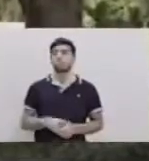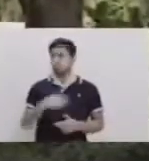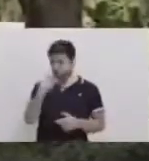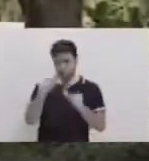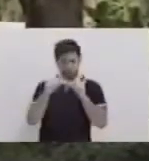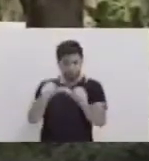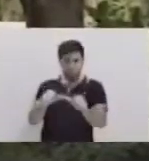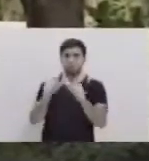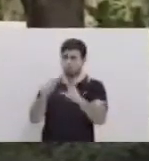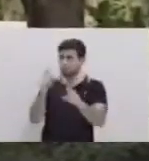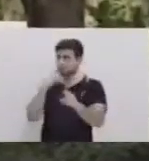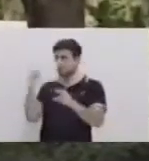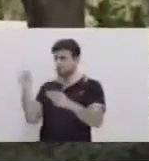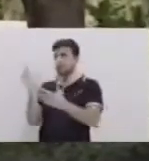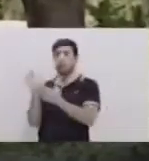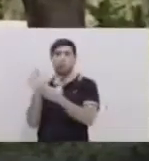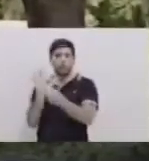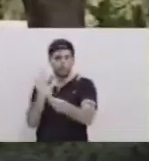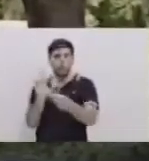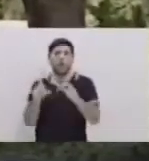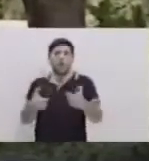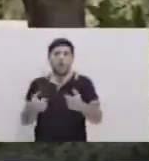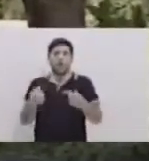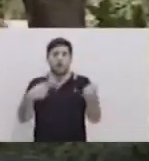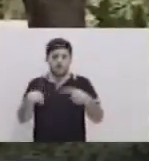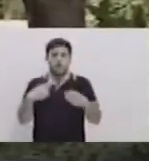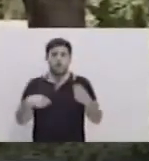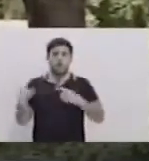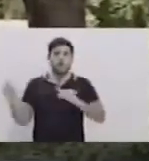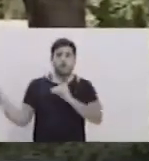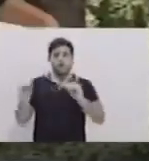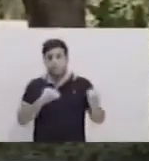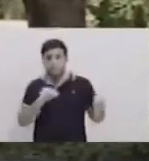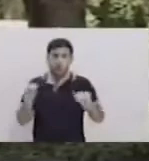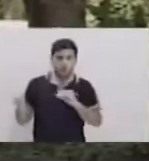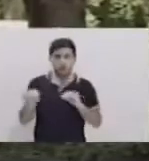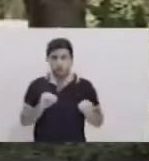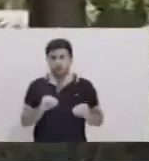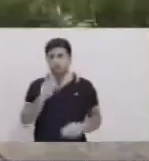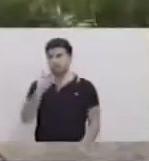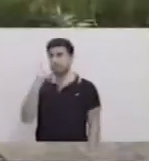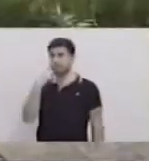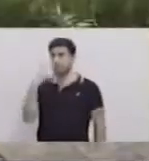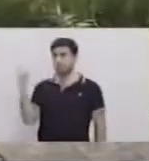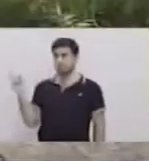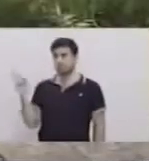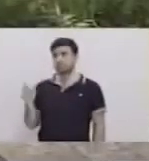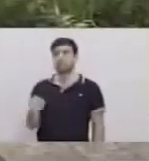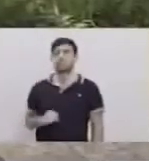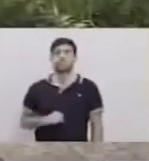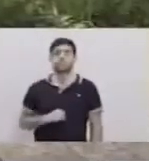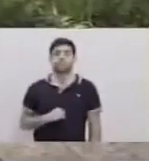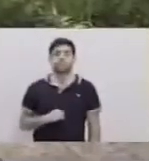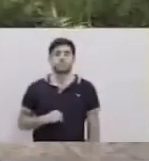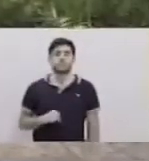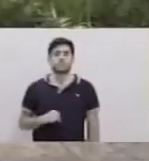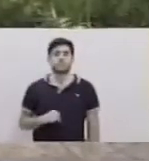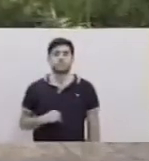tic, tic. Me fui al doctor, me dijo que mueva la pierna así. Yo tengo un